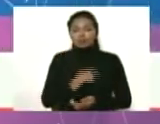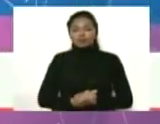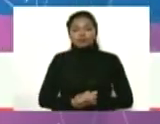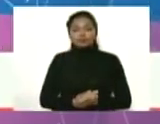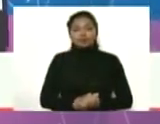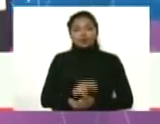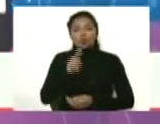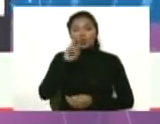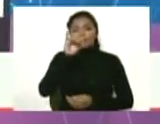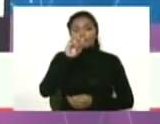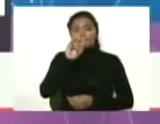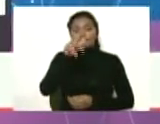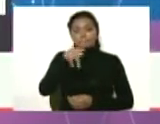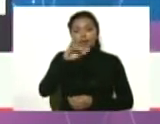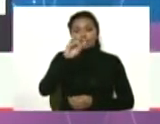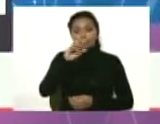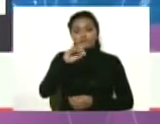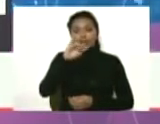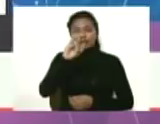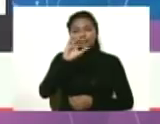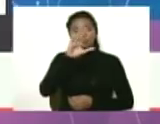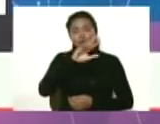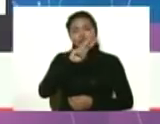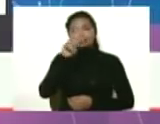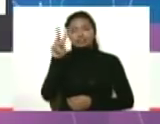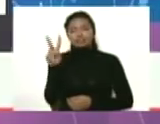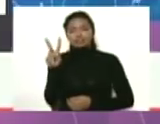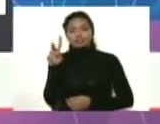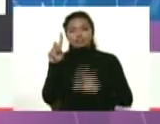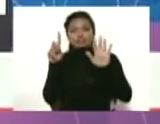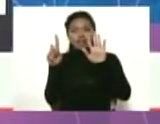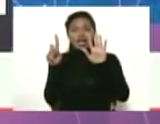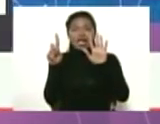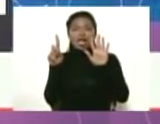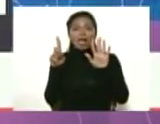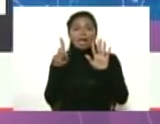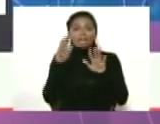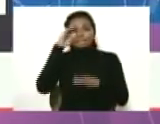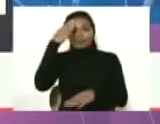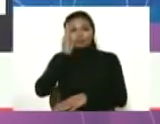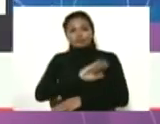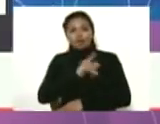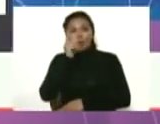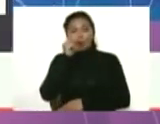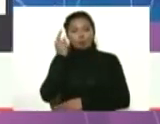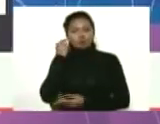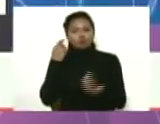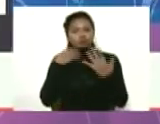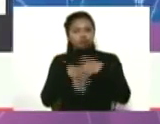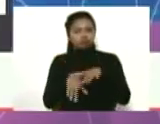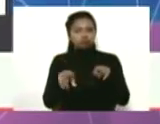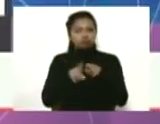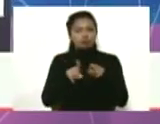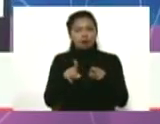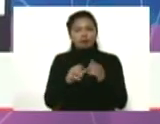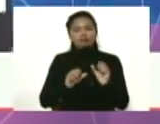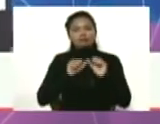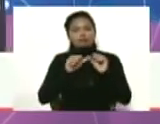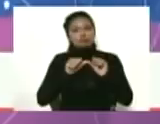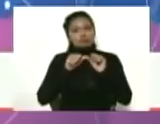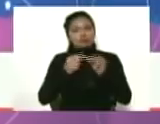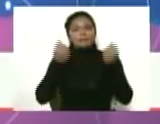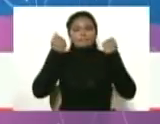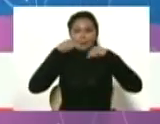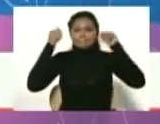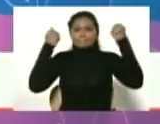UPDI cuenta con 56 milicianos y milicianas que continuamente nos entrenamos